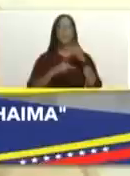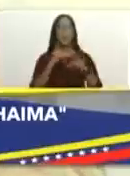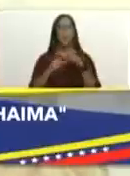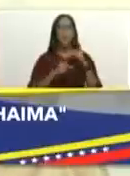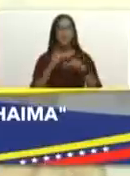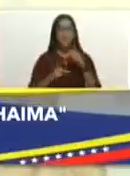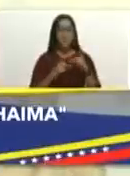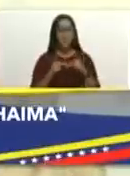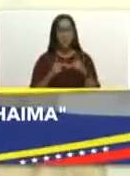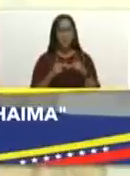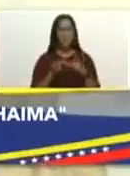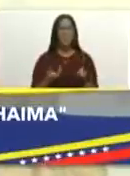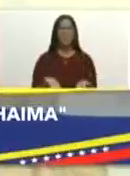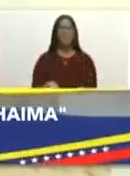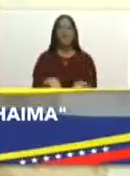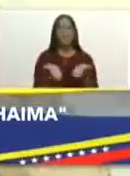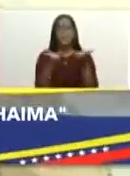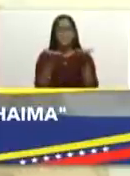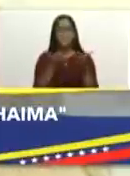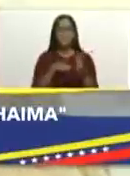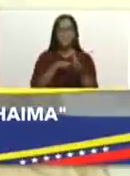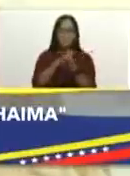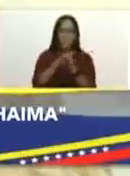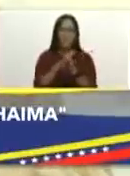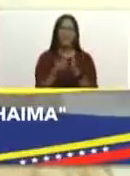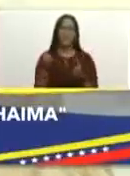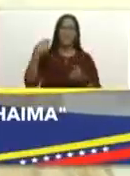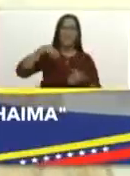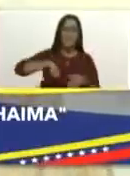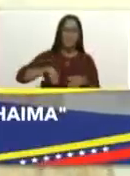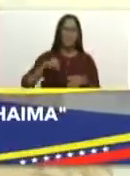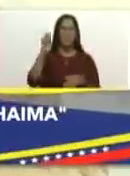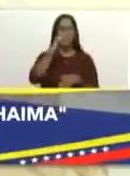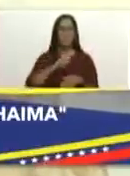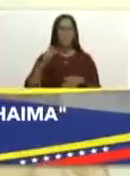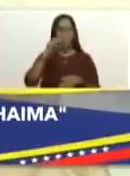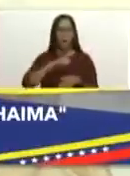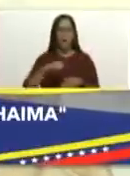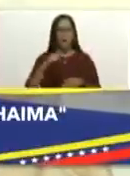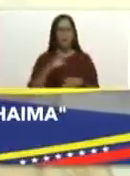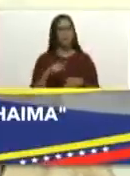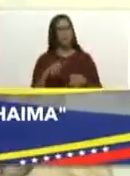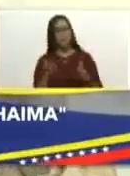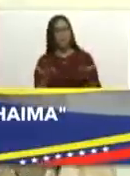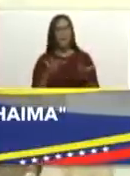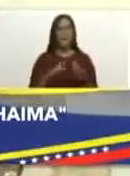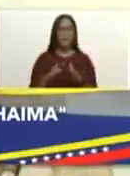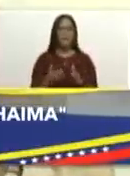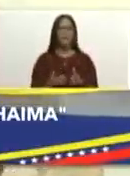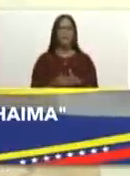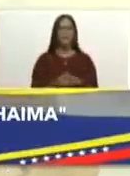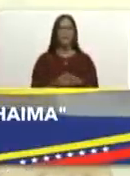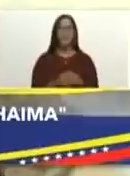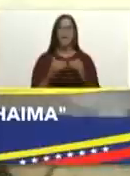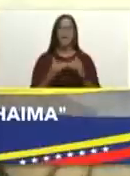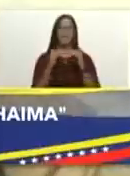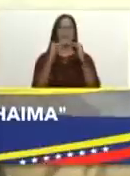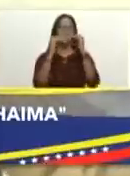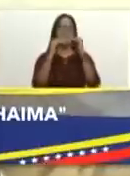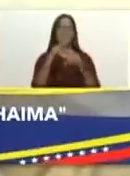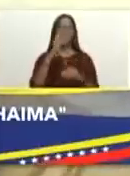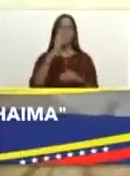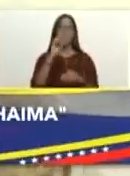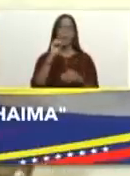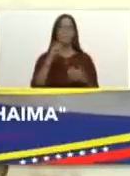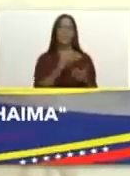ingreso mensual de esta Amacoya casi a niveles de 40